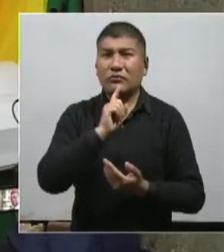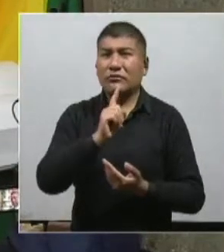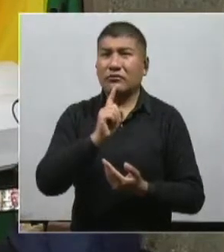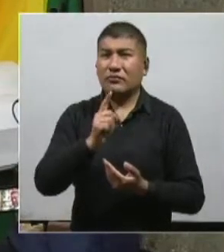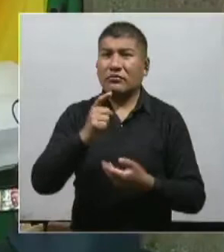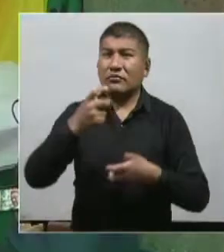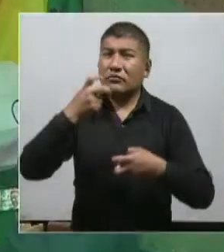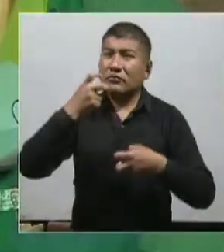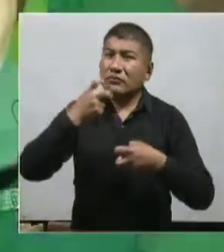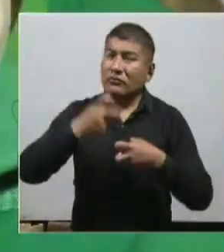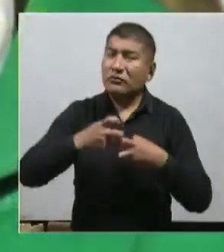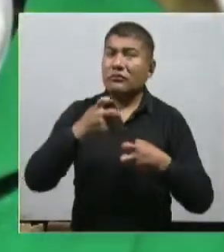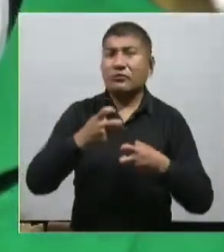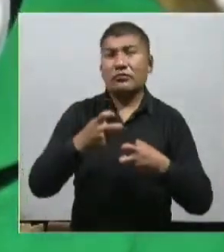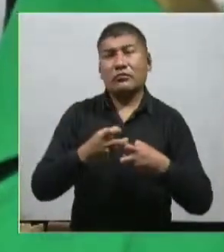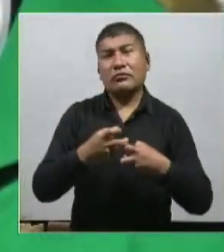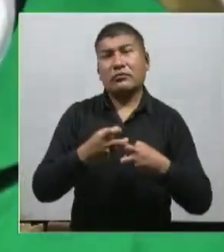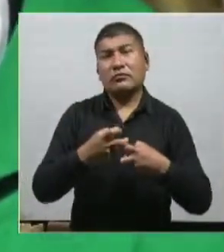imposible